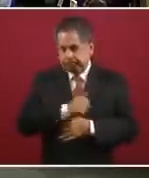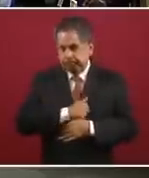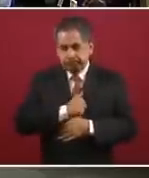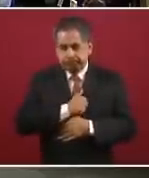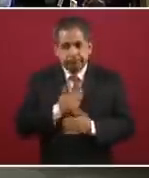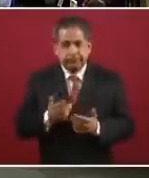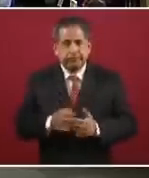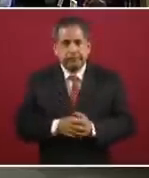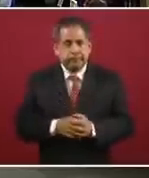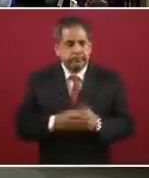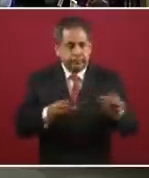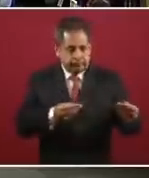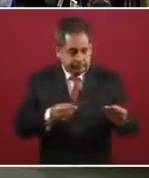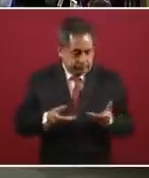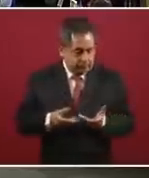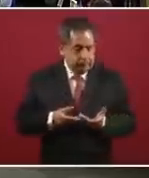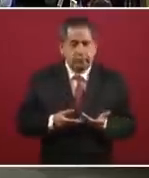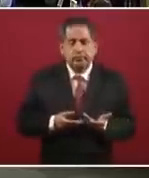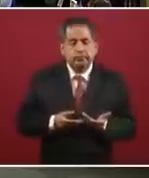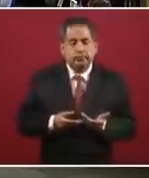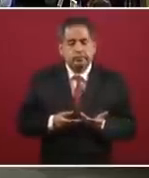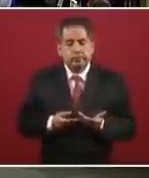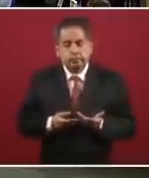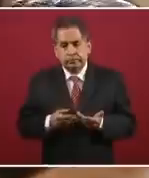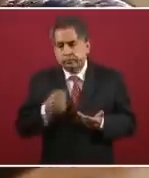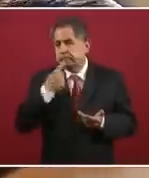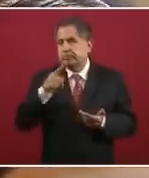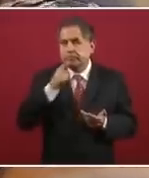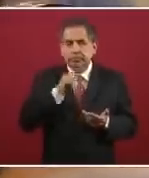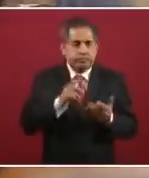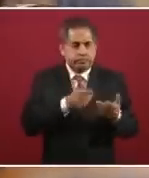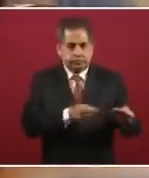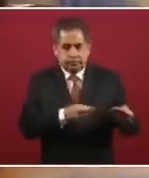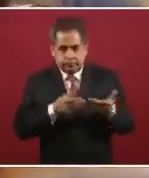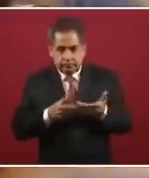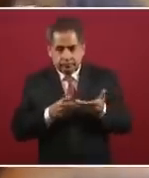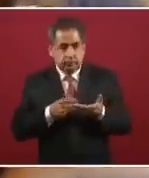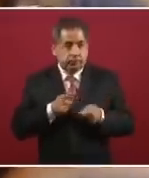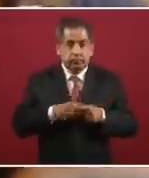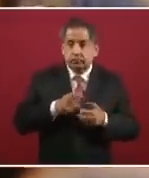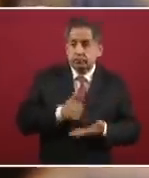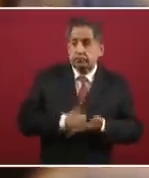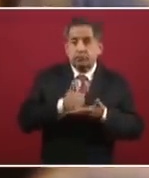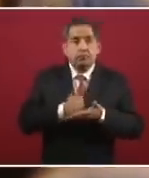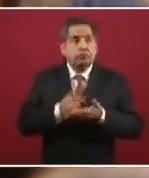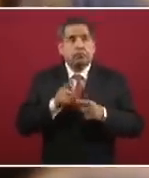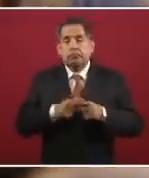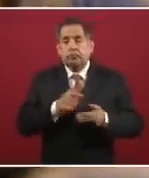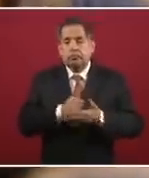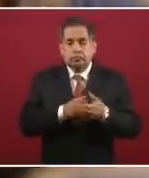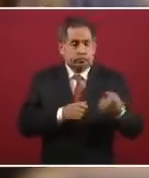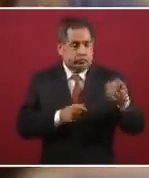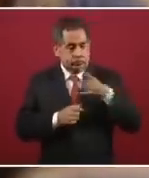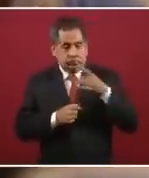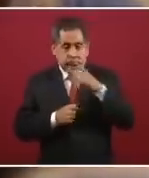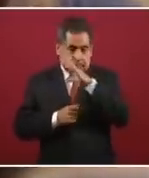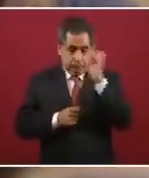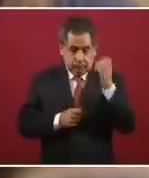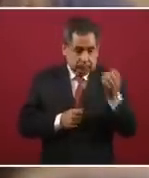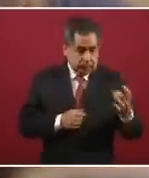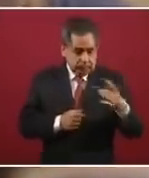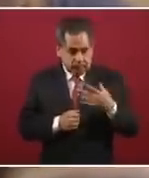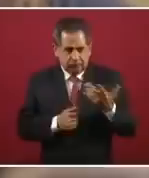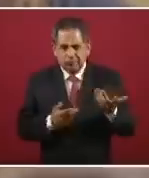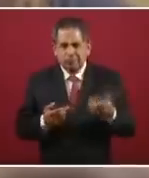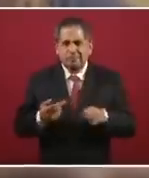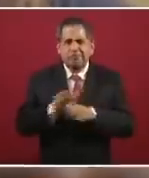hemos recibido mensajes de auxilio, literalmente, nos mandan hasta fotografías. ¿Qué